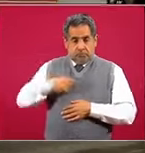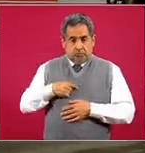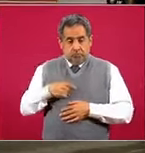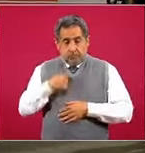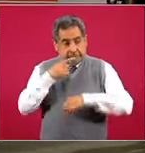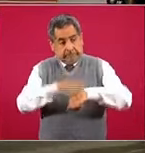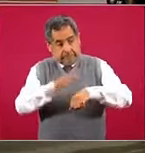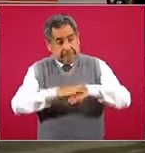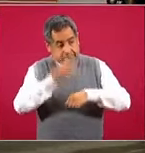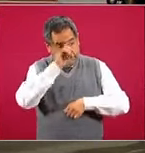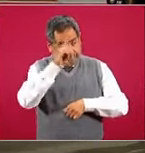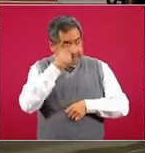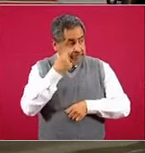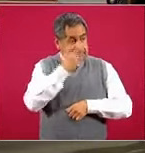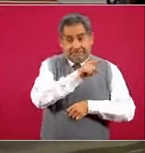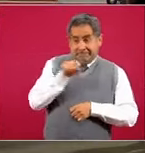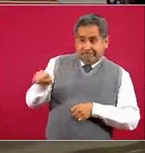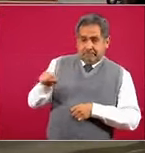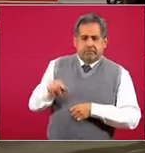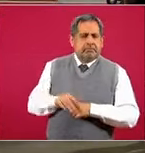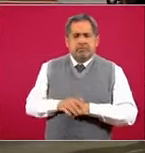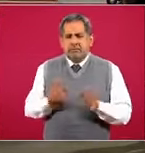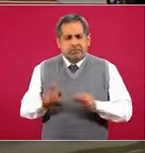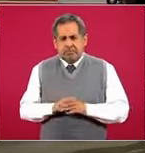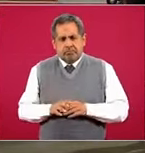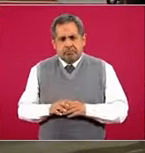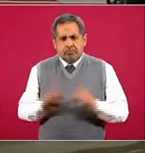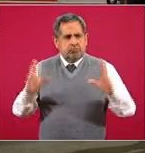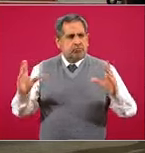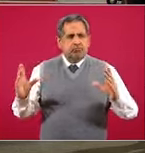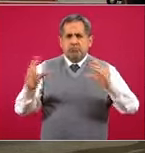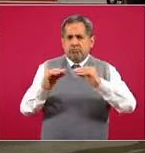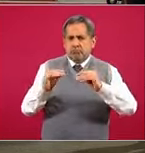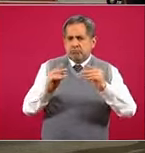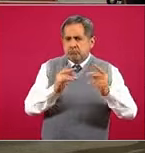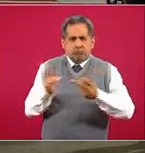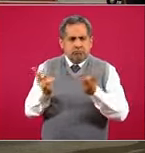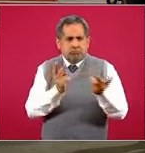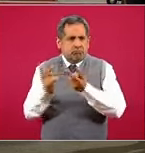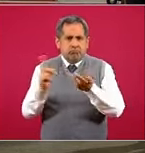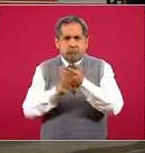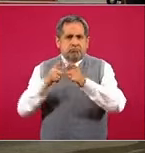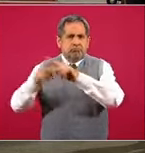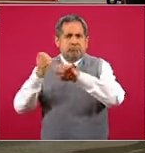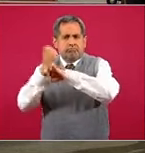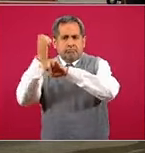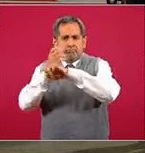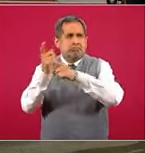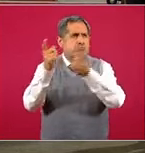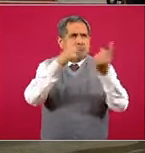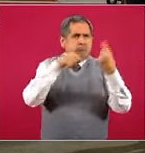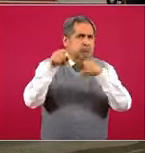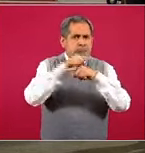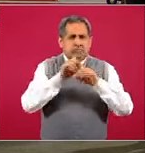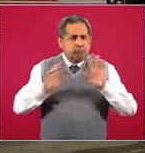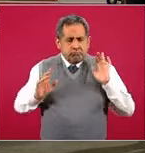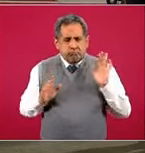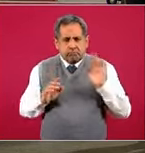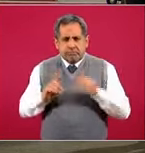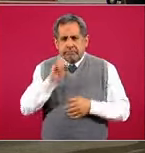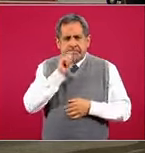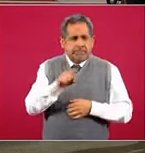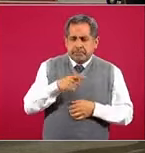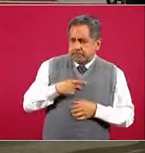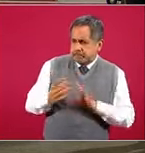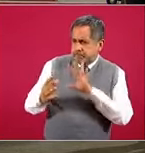los gobiernos locales han platicado entre ellos, sobre todo también quienes se